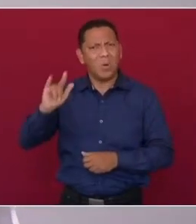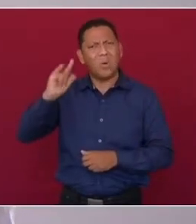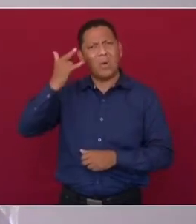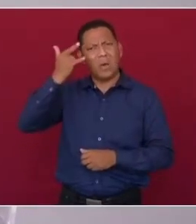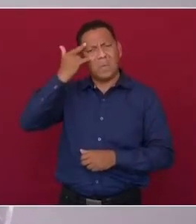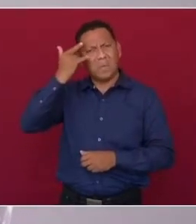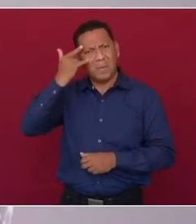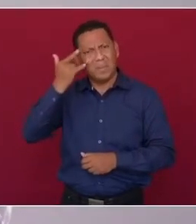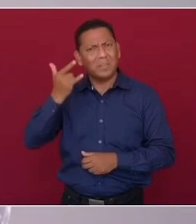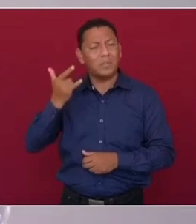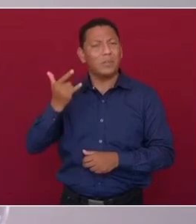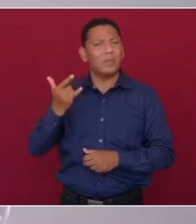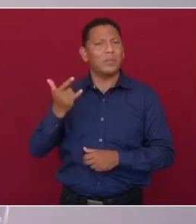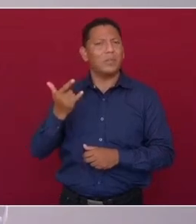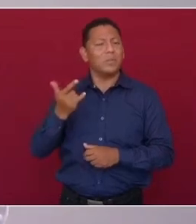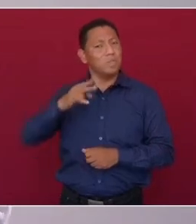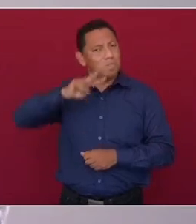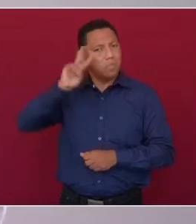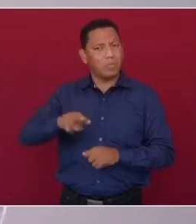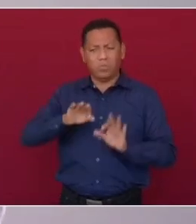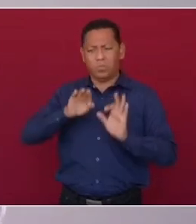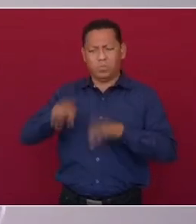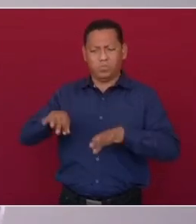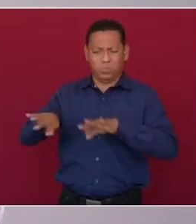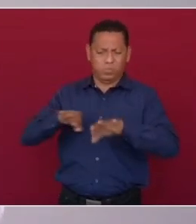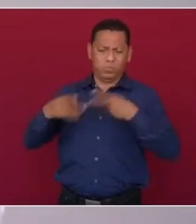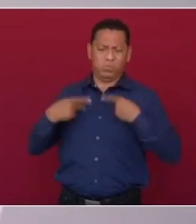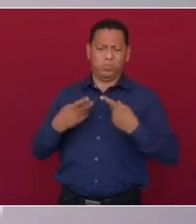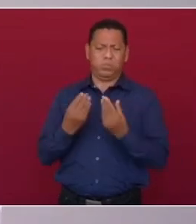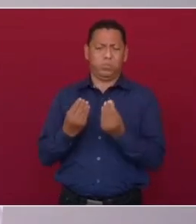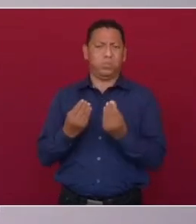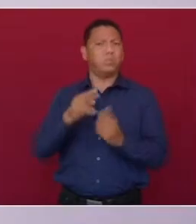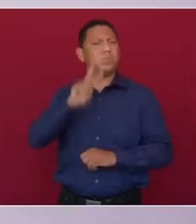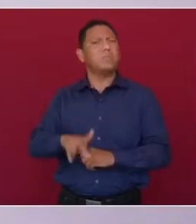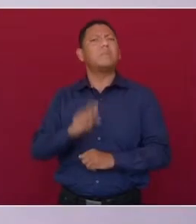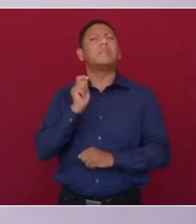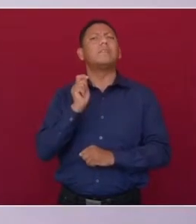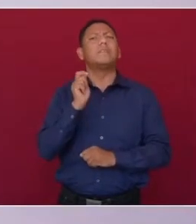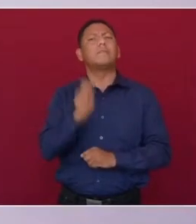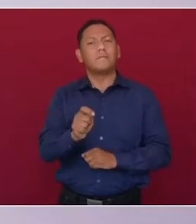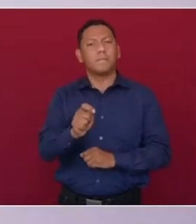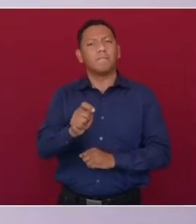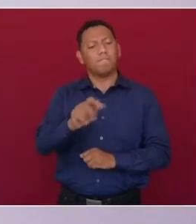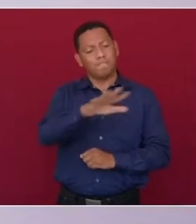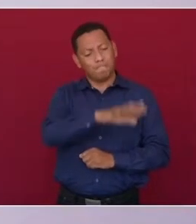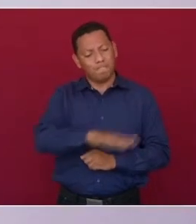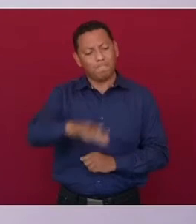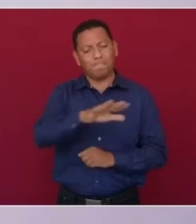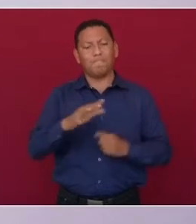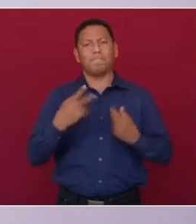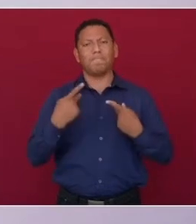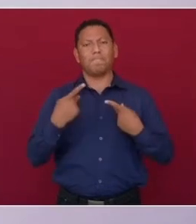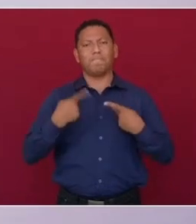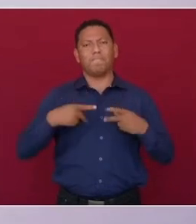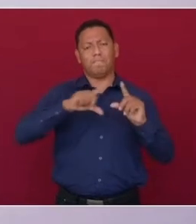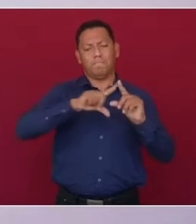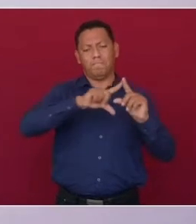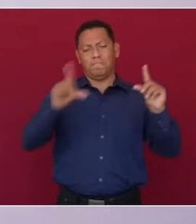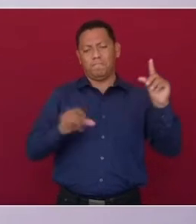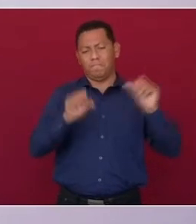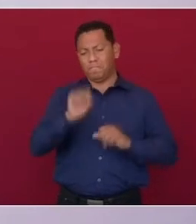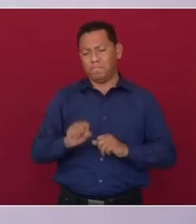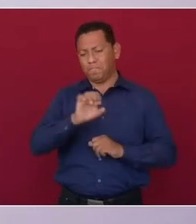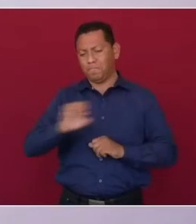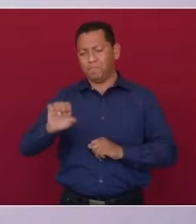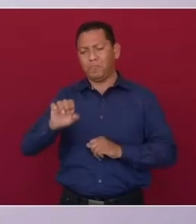Estamos haciéndole justicia al sur, sureste de México,